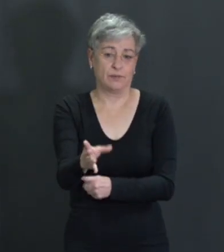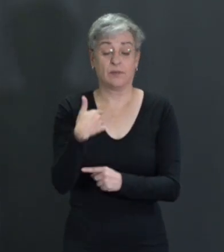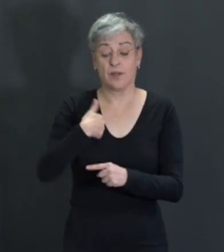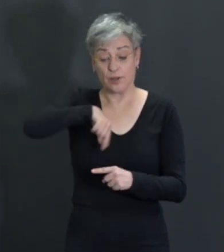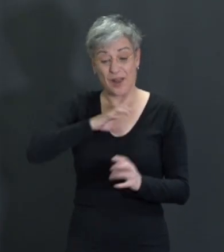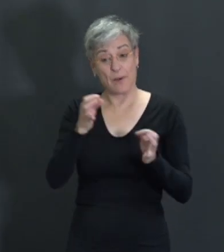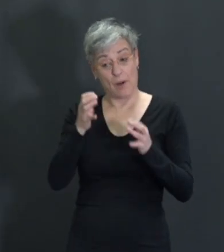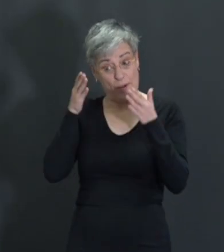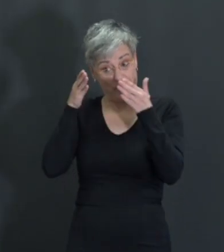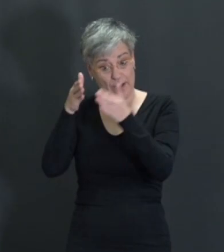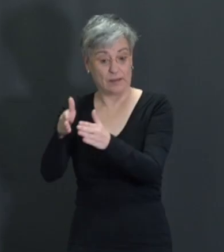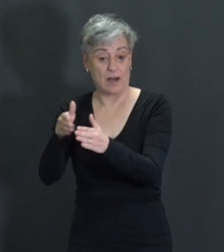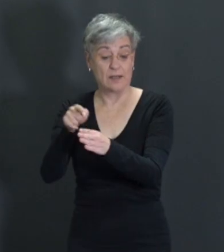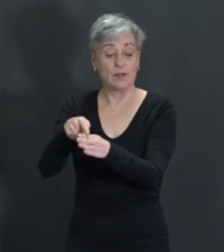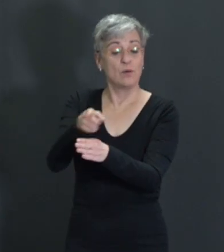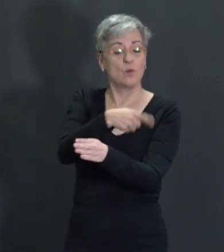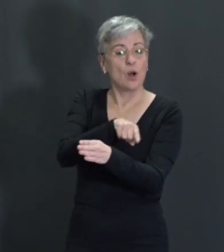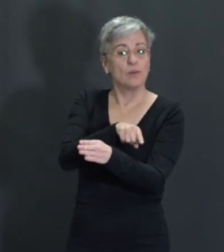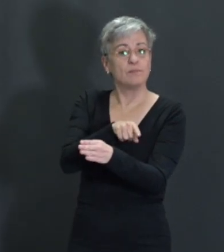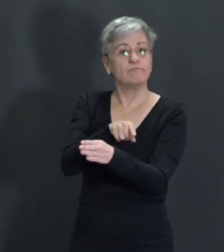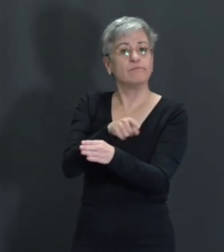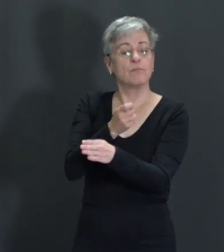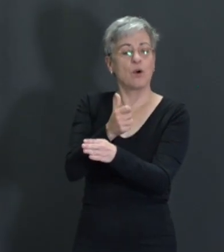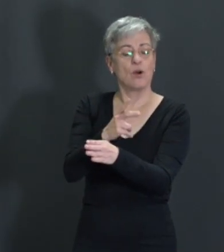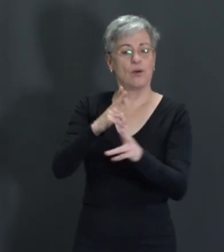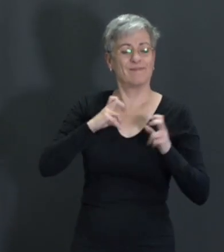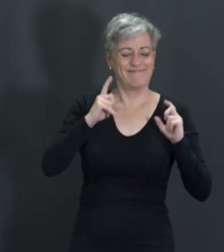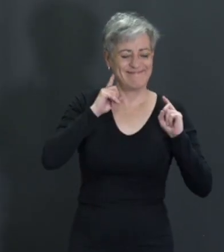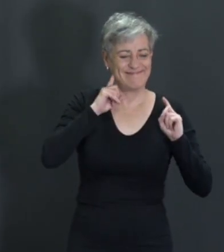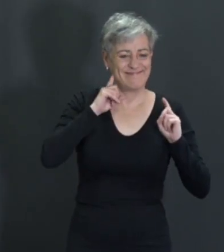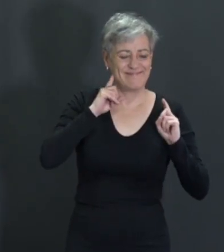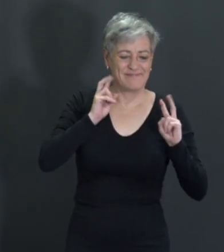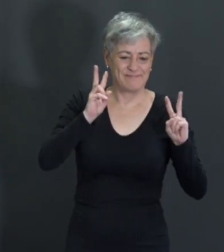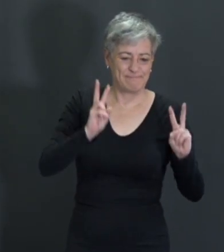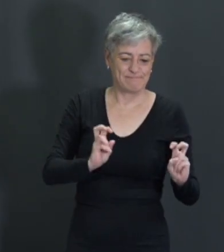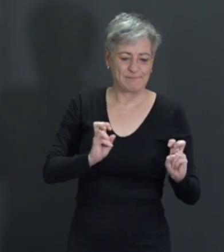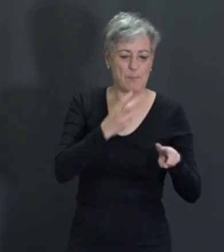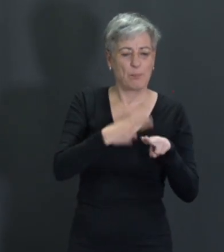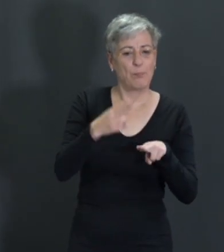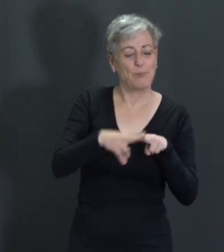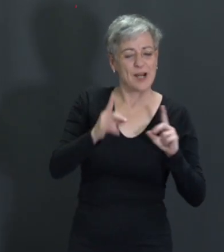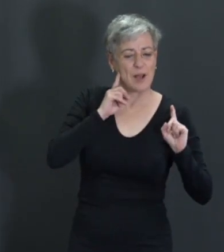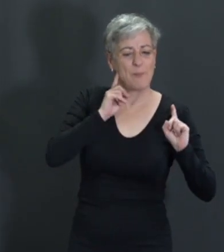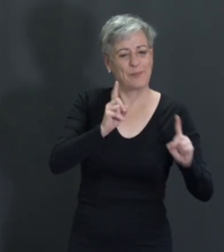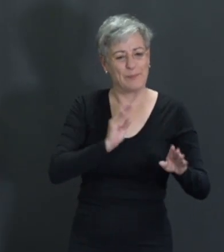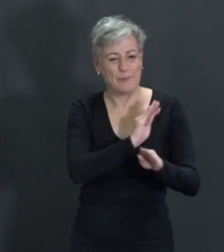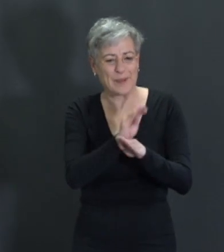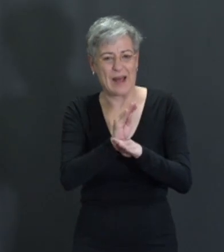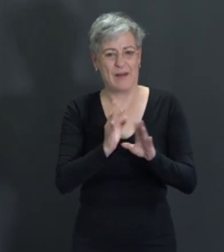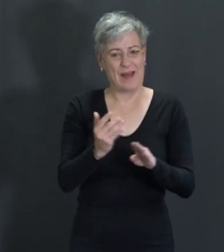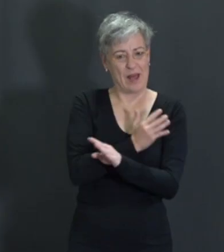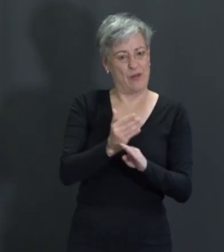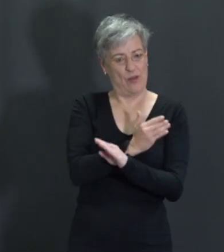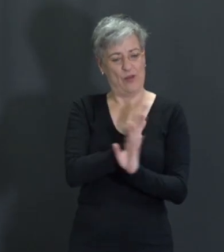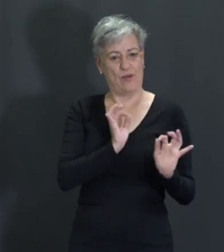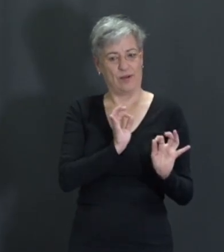atención y en luego, de alguna manera, trabajar también intensamente las políticas preventivas, no me refiero